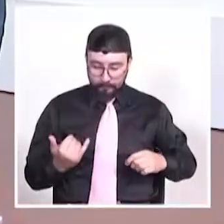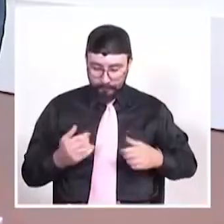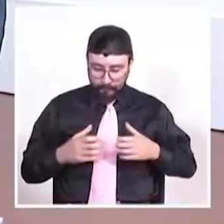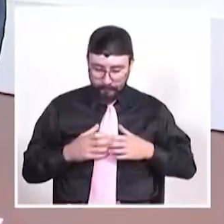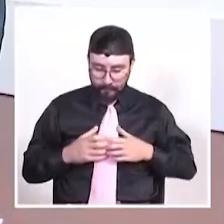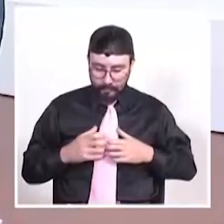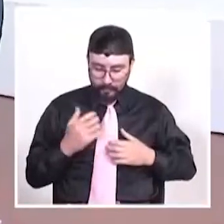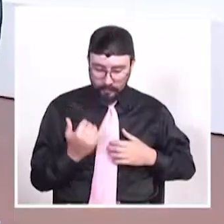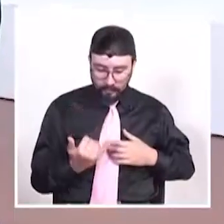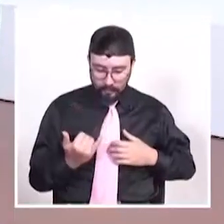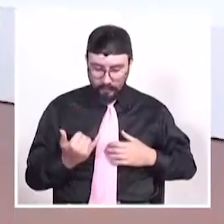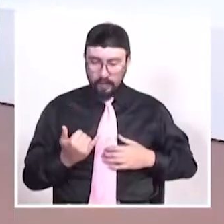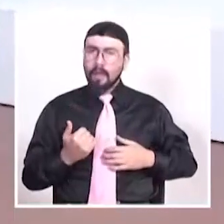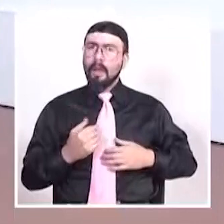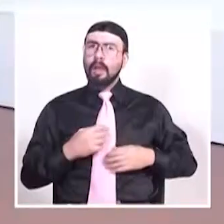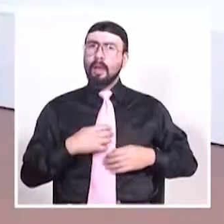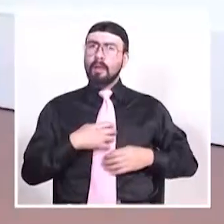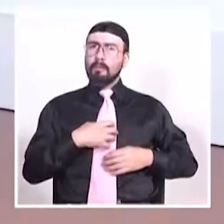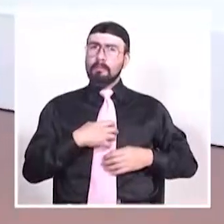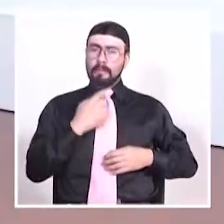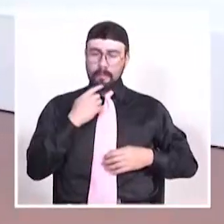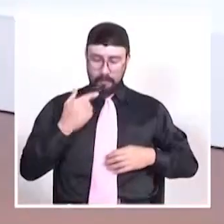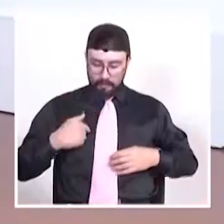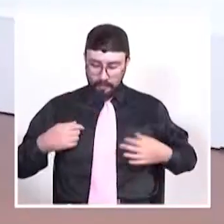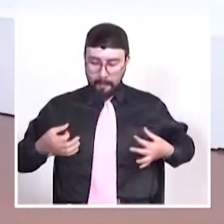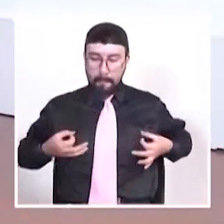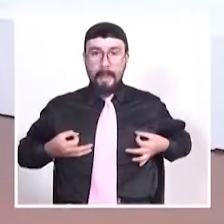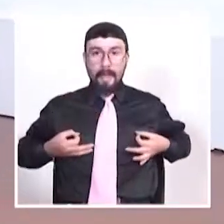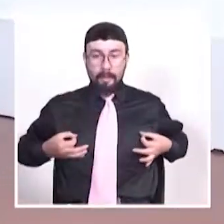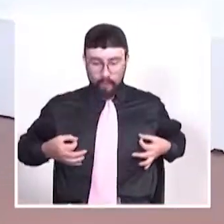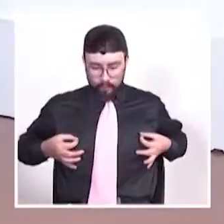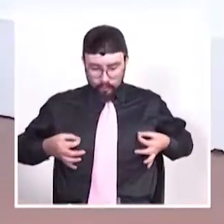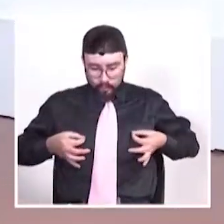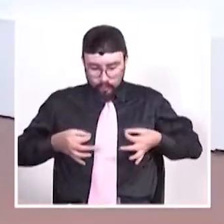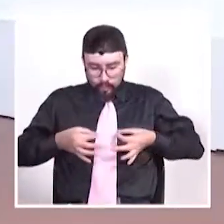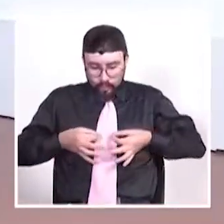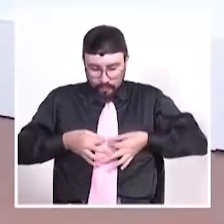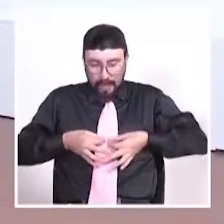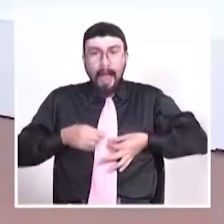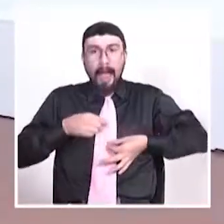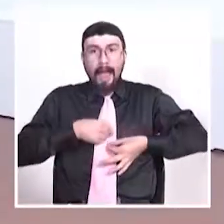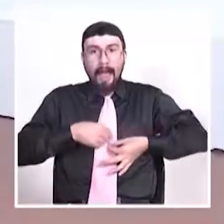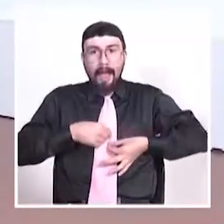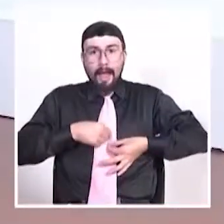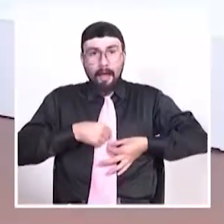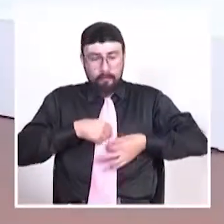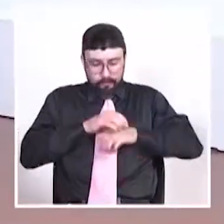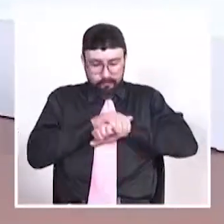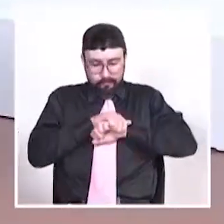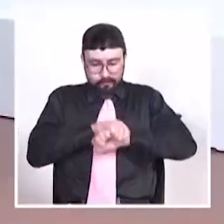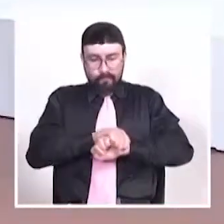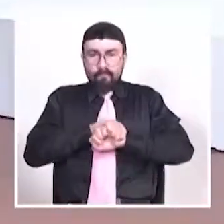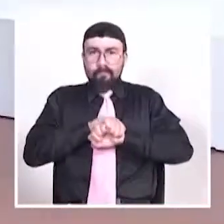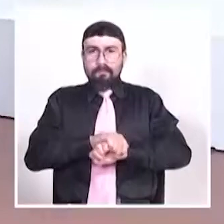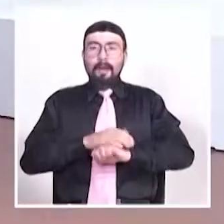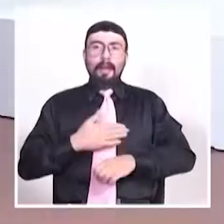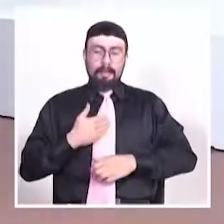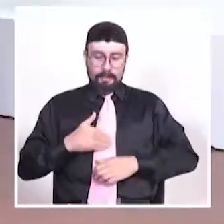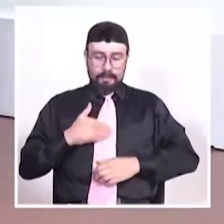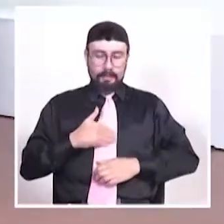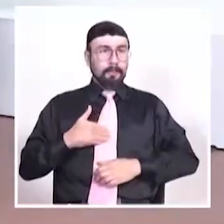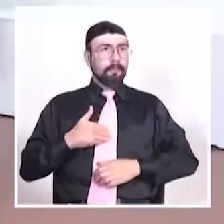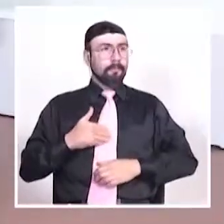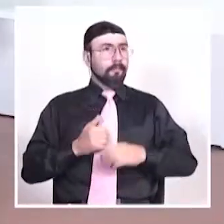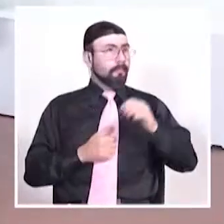en la línea entre las dos mamilas, ¿sí? Y en todo el centro de la caja torácica. Voy a poner